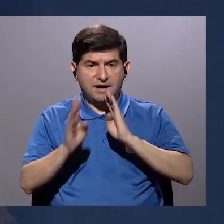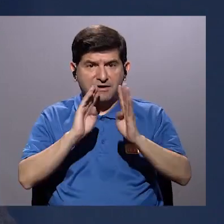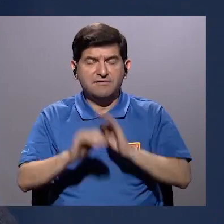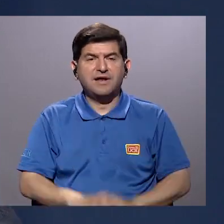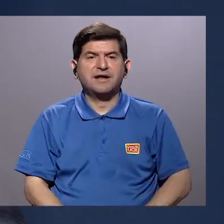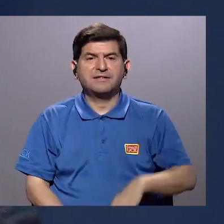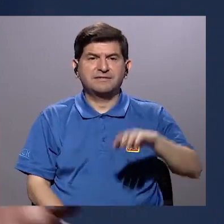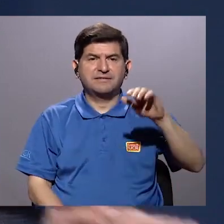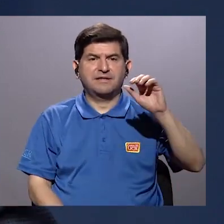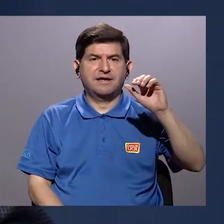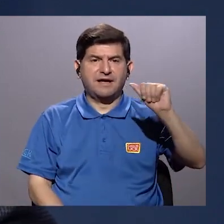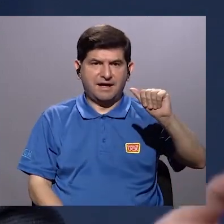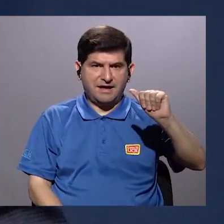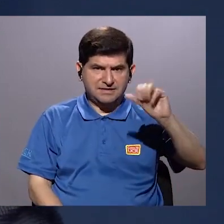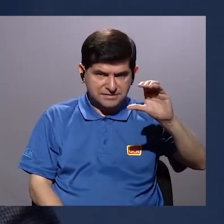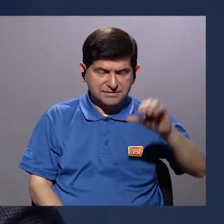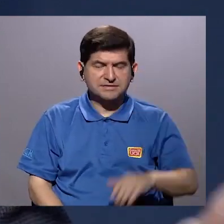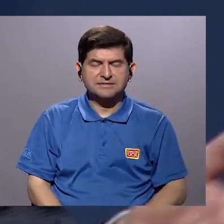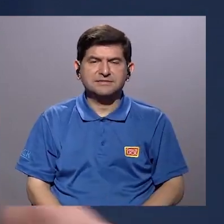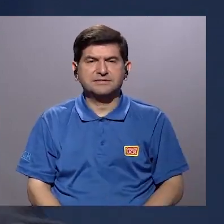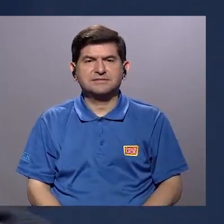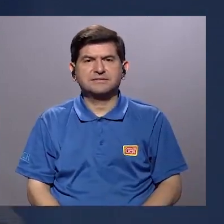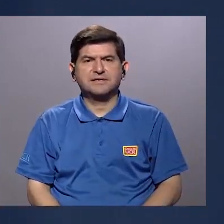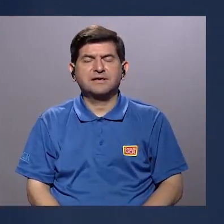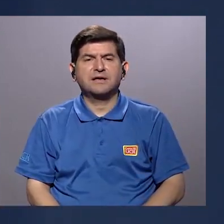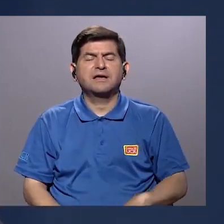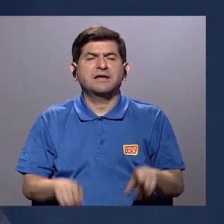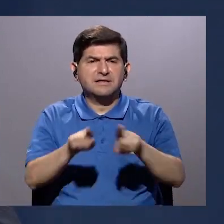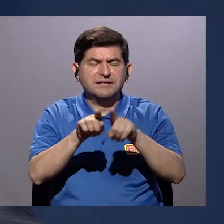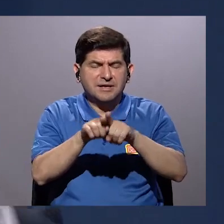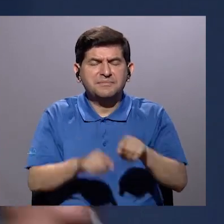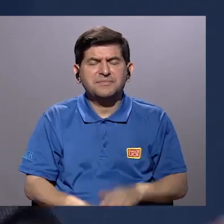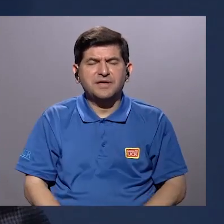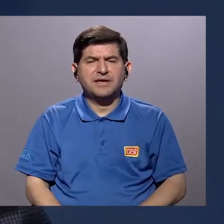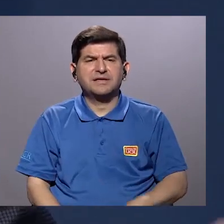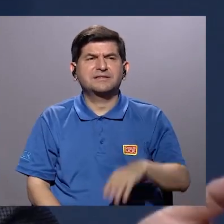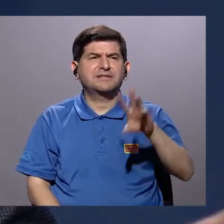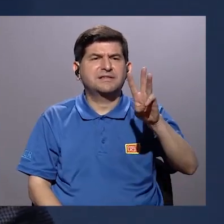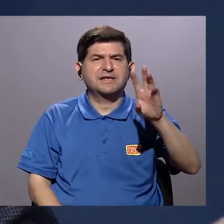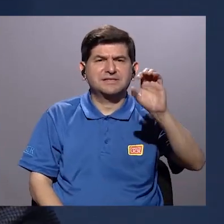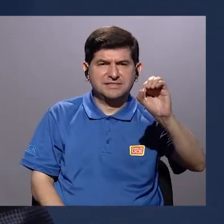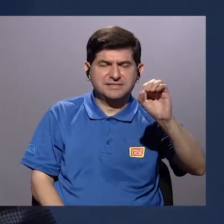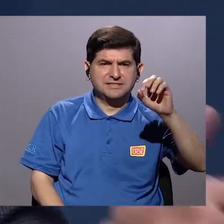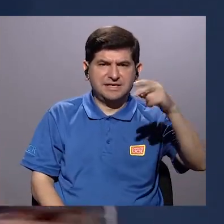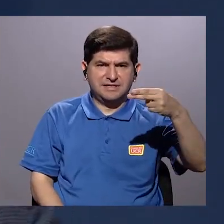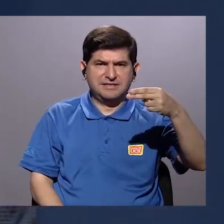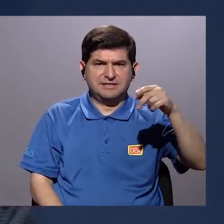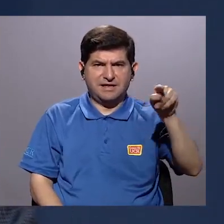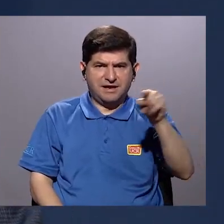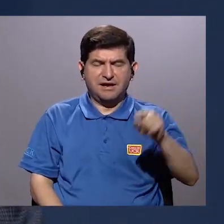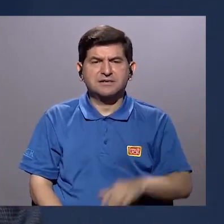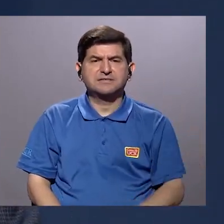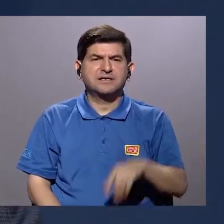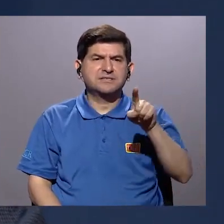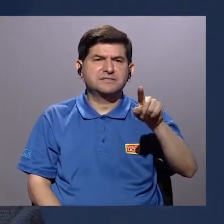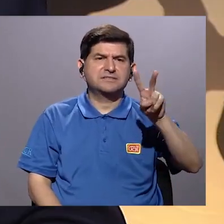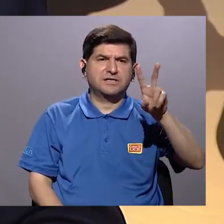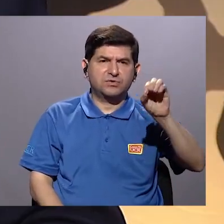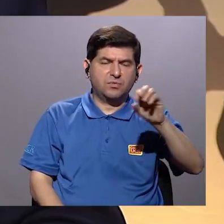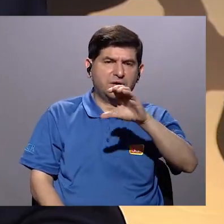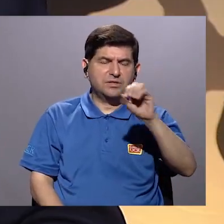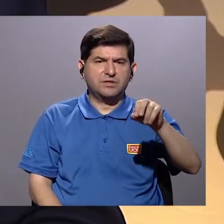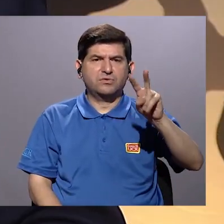utilizamos en la casa es de 60 ciclos por segundo, 60 Hz, ¿verdad? Exacto. Y a una determinada tensión, 120 voltios o 240